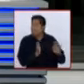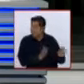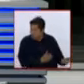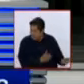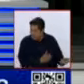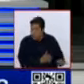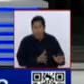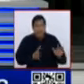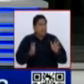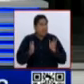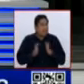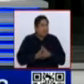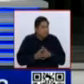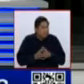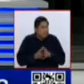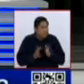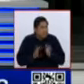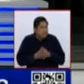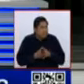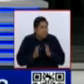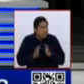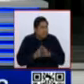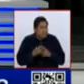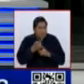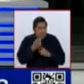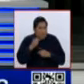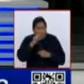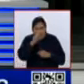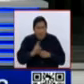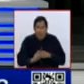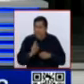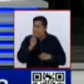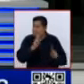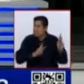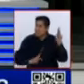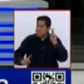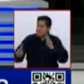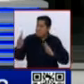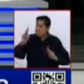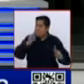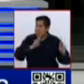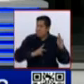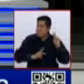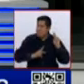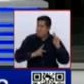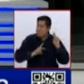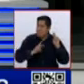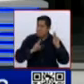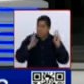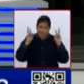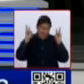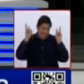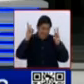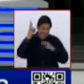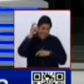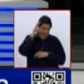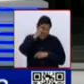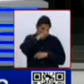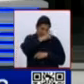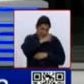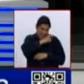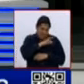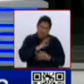Hablarte de algo, Miriam. De incógnito, de preocupación, de... Dice extraños sucesos.